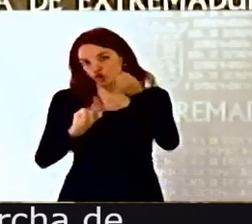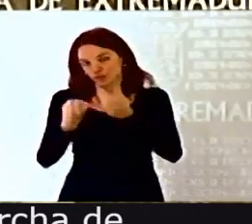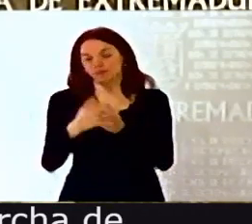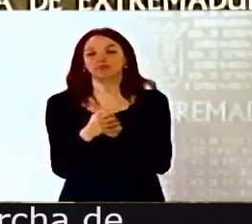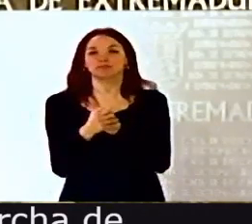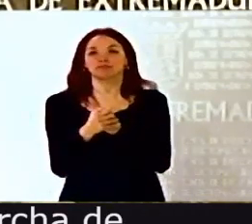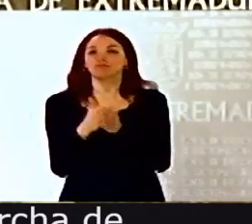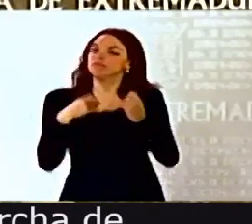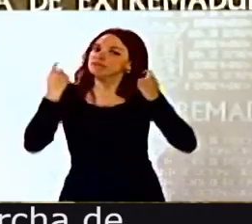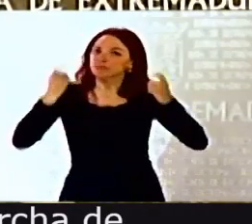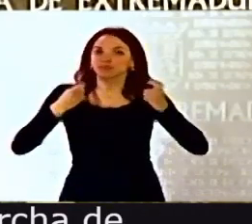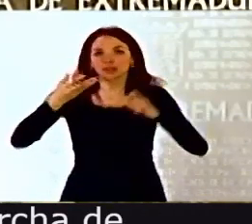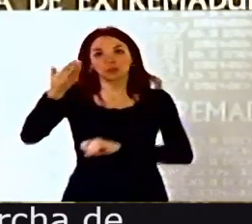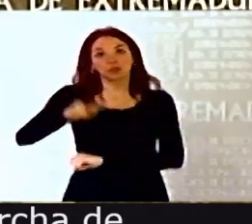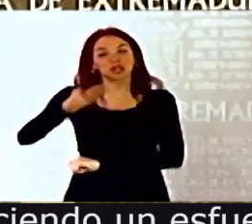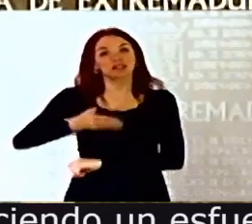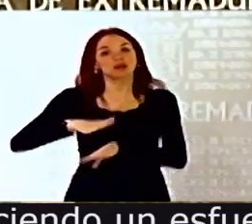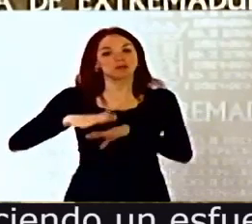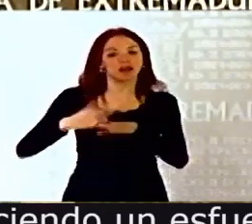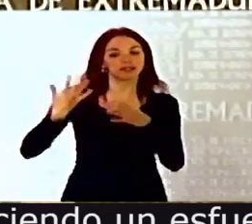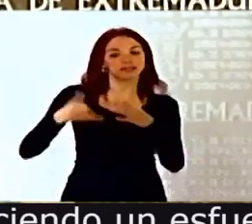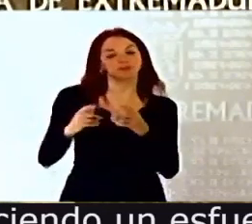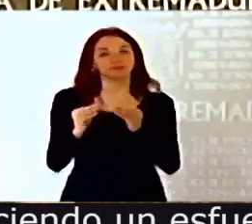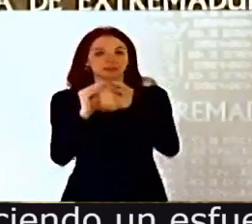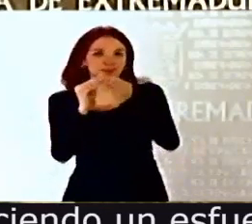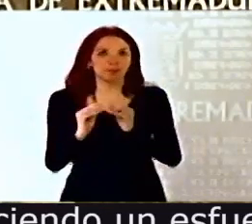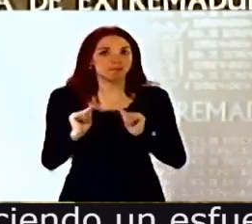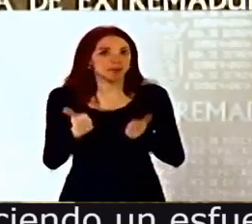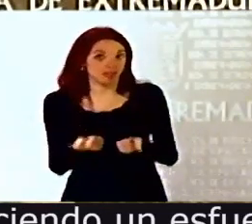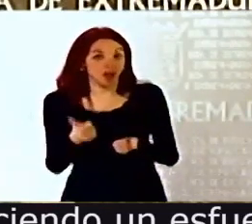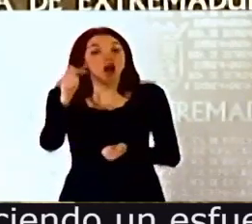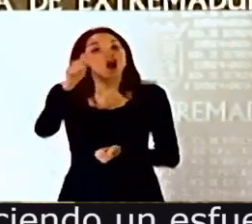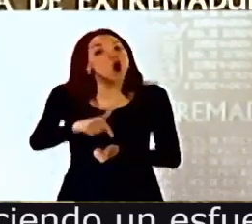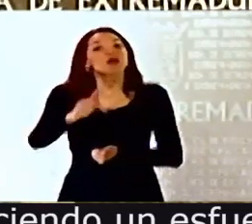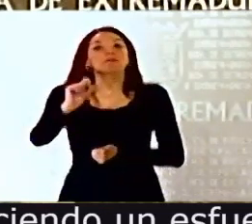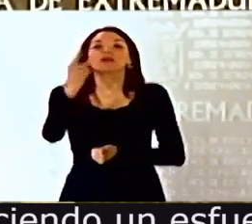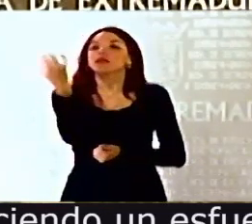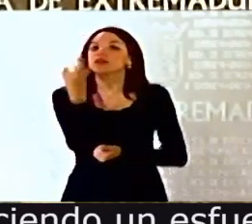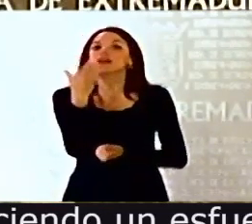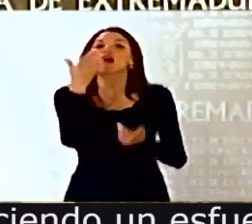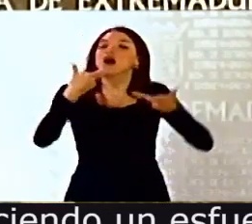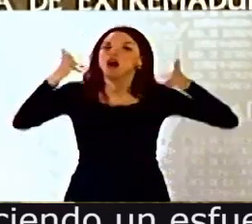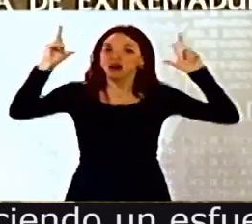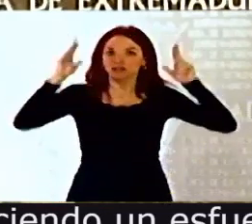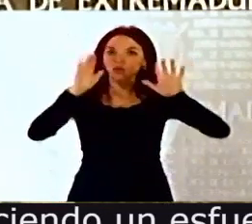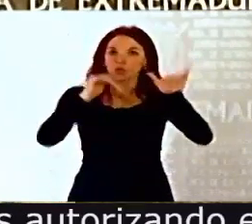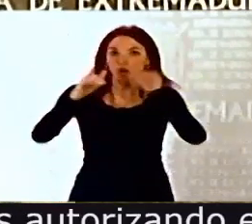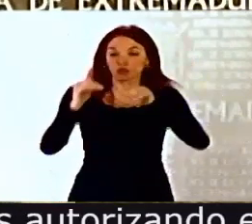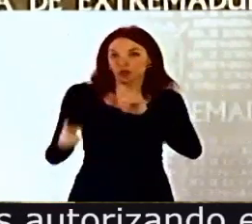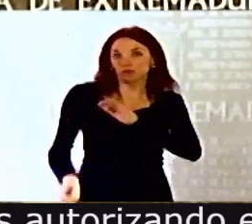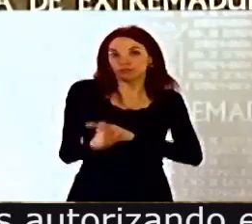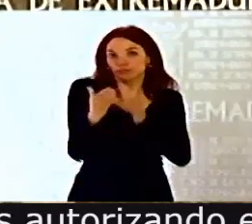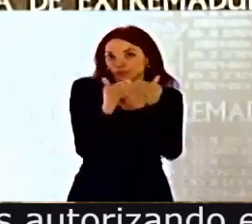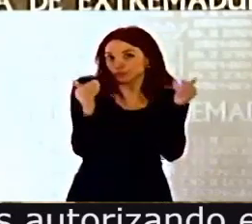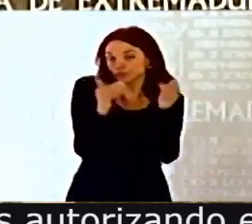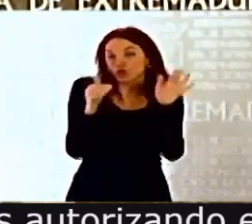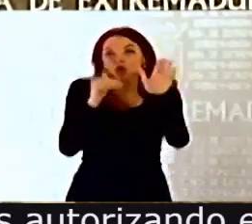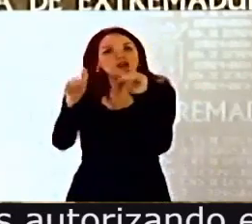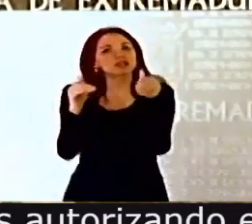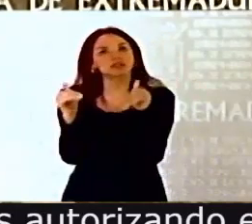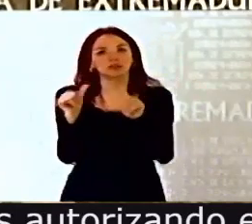esfuerzo importante por poner en marcha esto. Hoy estamos autorizando esta convocatoria. La convocatoria no se